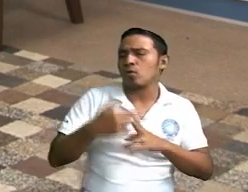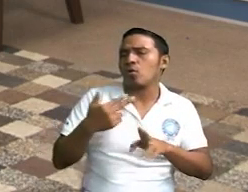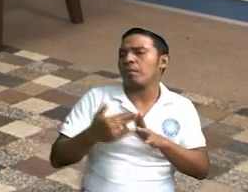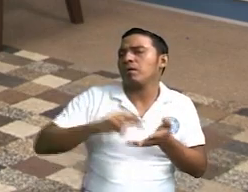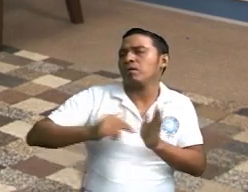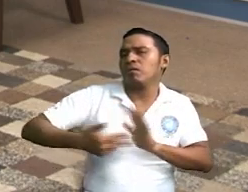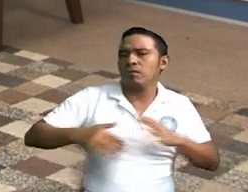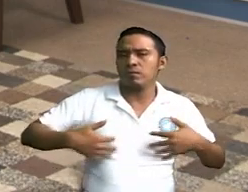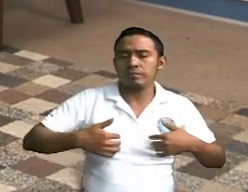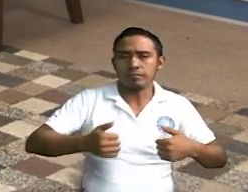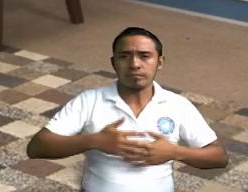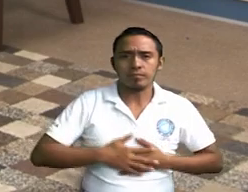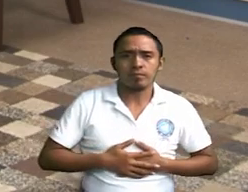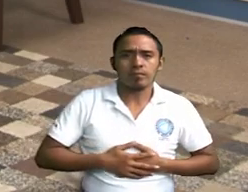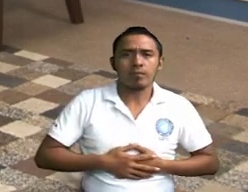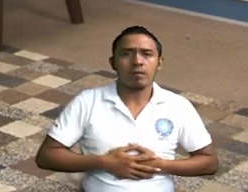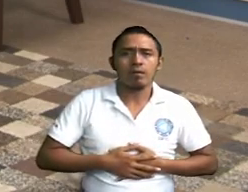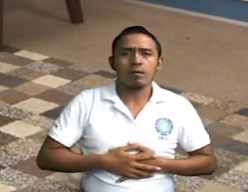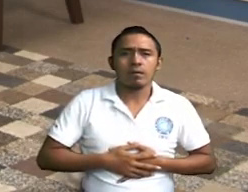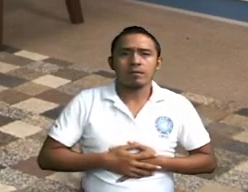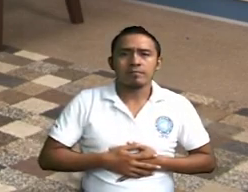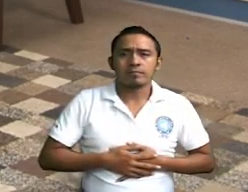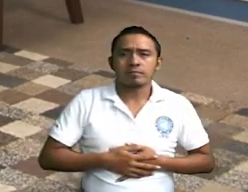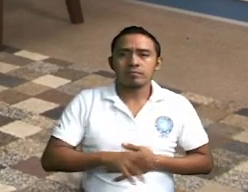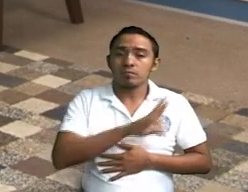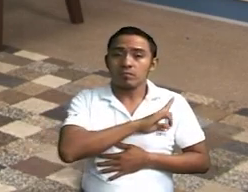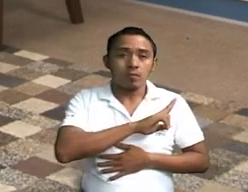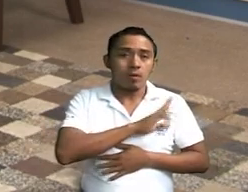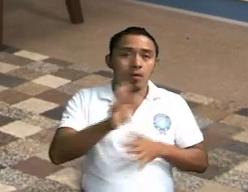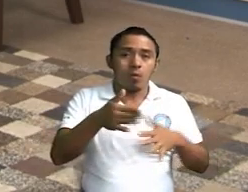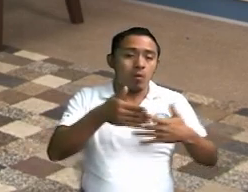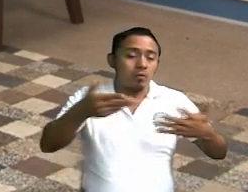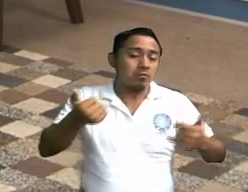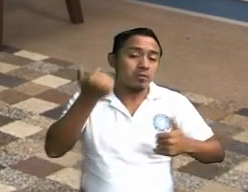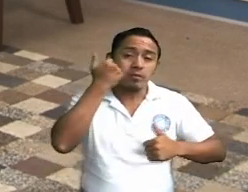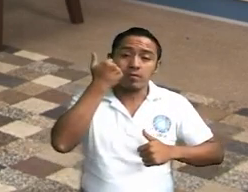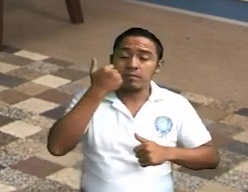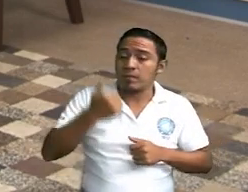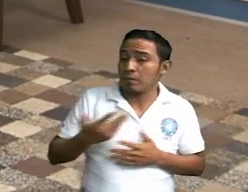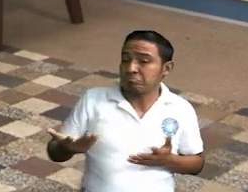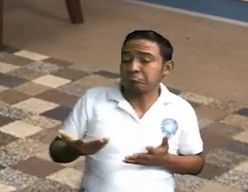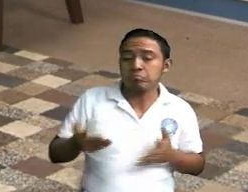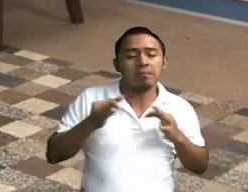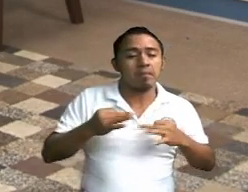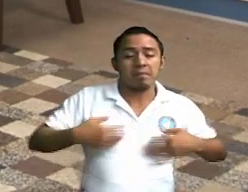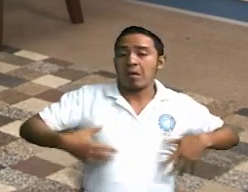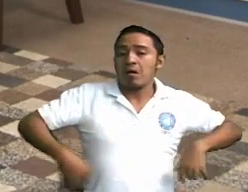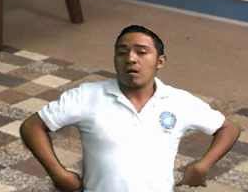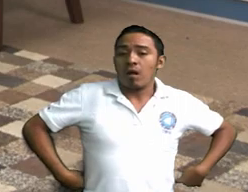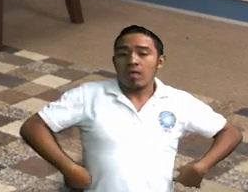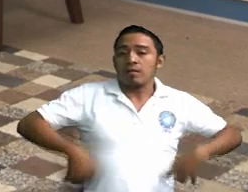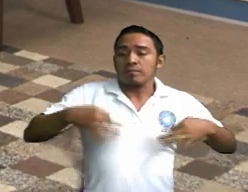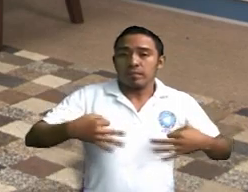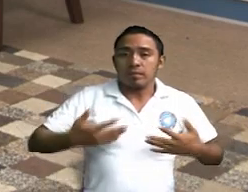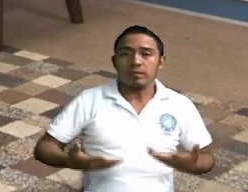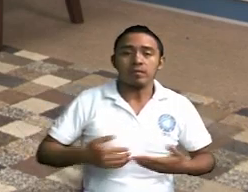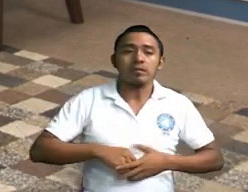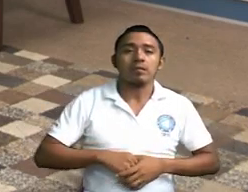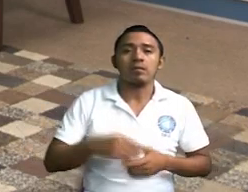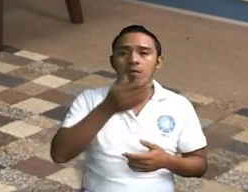referimos? Sana a una persona que no tiene otra enfermedad. No tiene otra enfermedad asociada. Una persona de la edad de